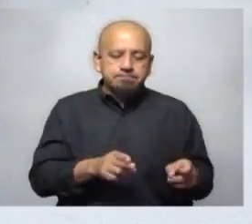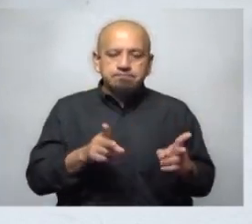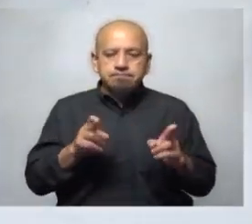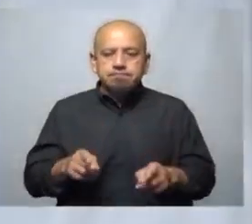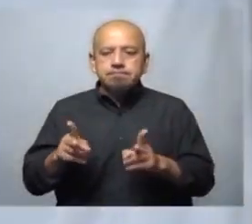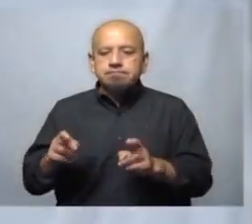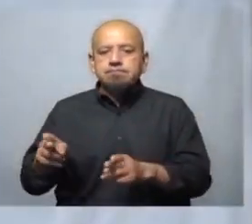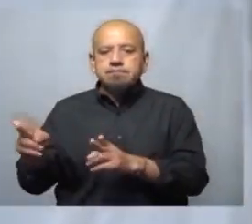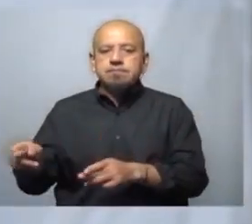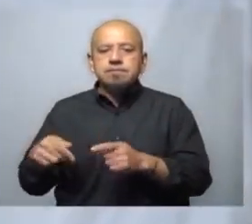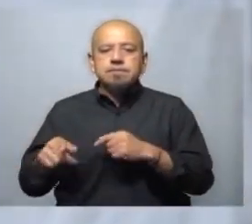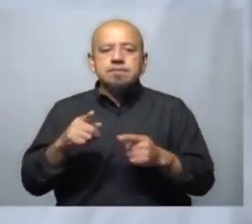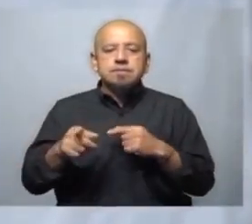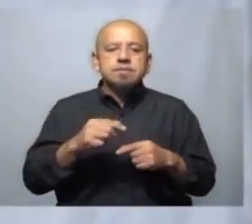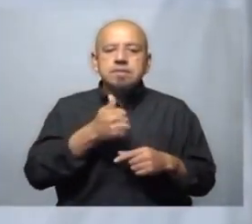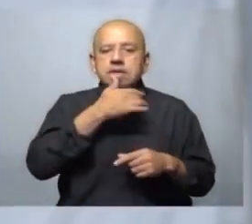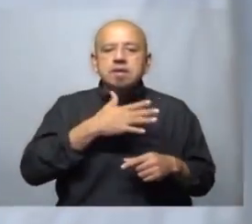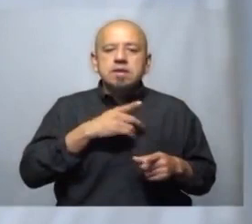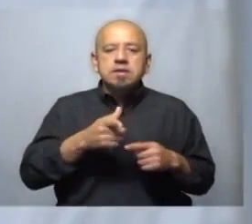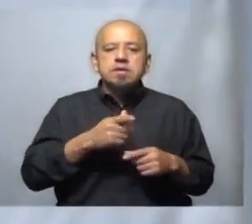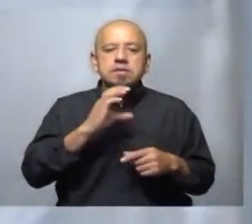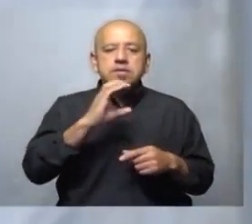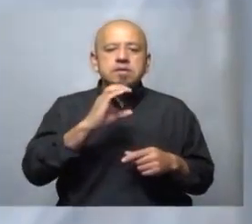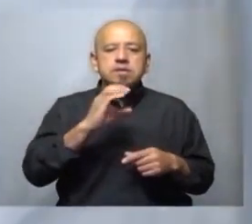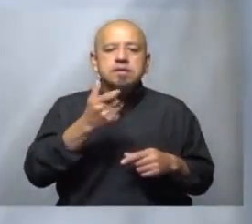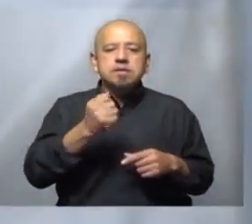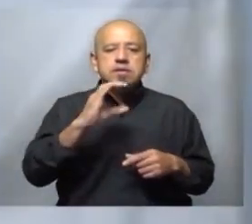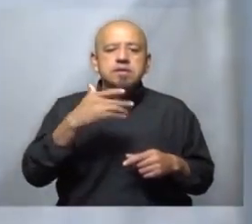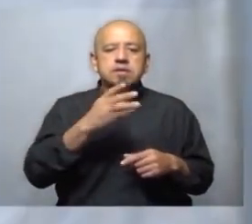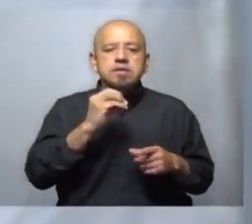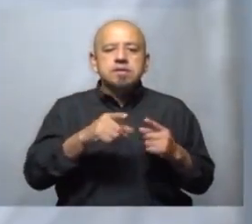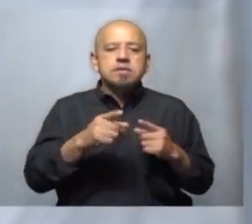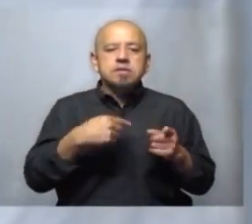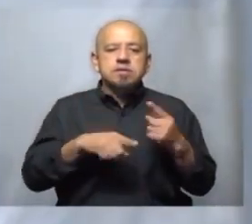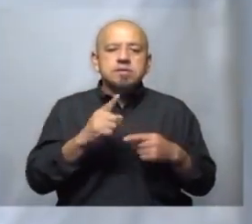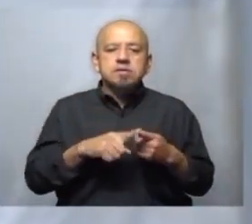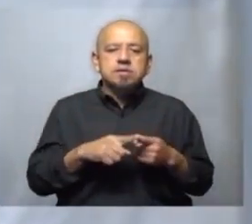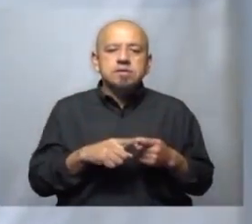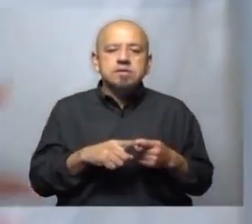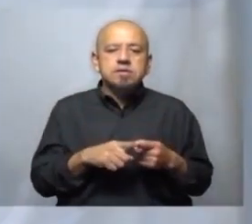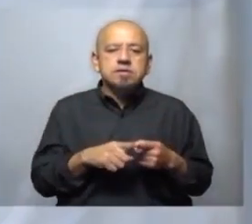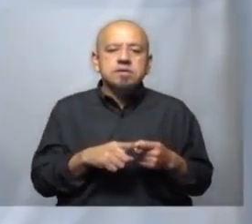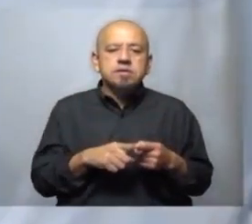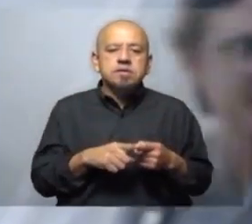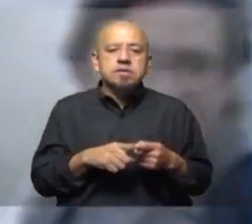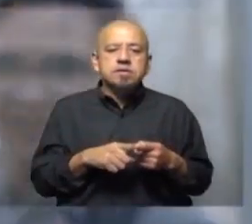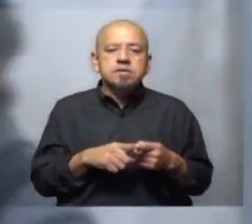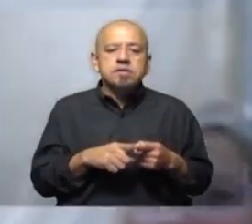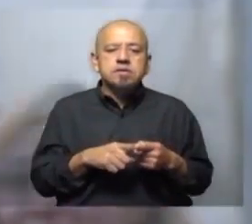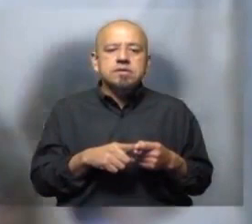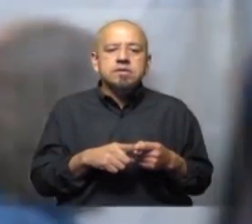pedacitos fragmentos de la historia de Cacho Entonces es interesante porque están como concentrados no Cacho y Olmedo por